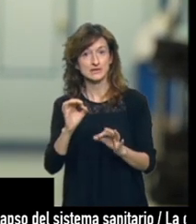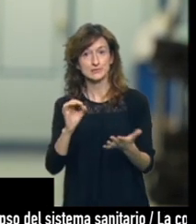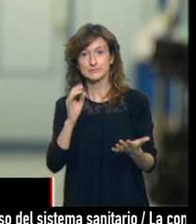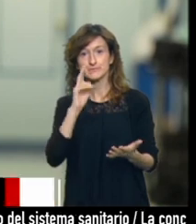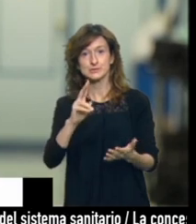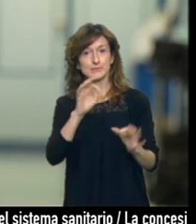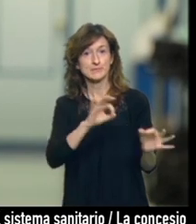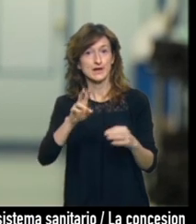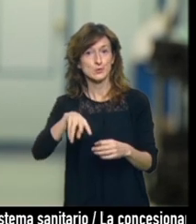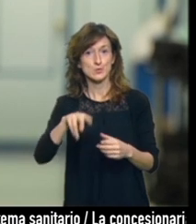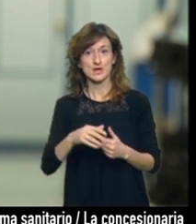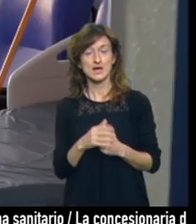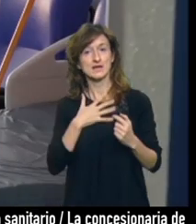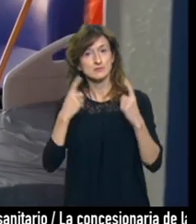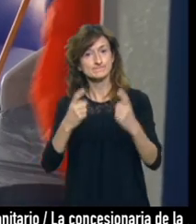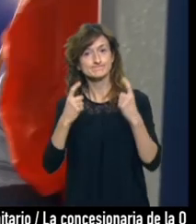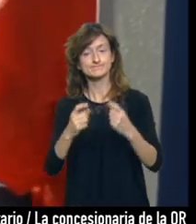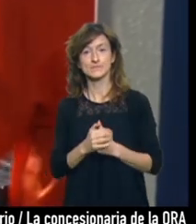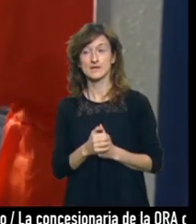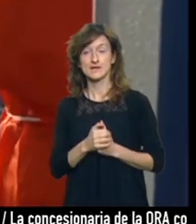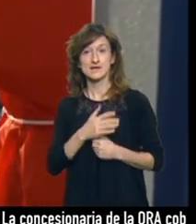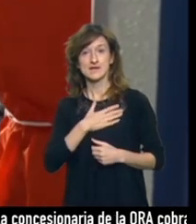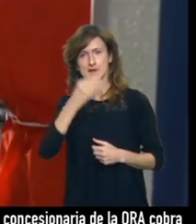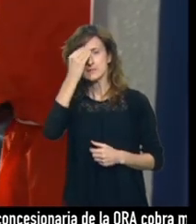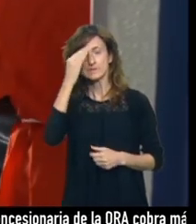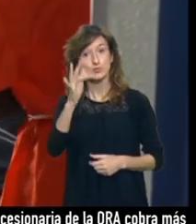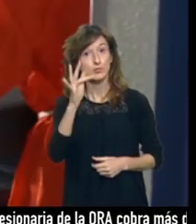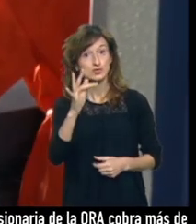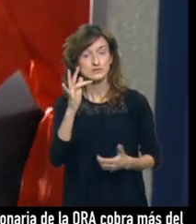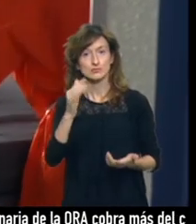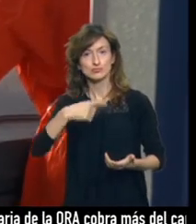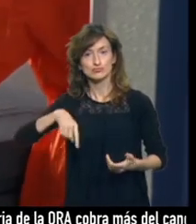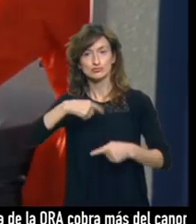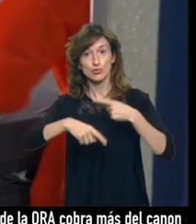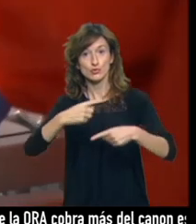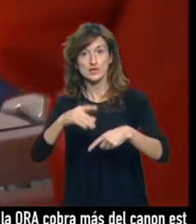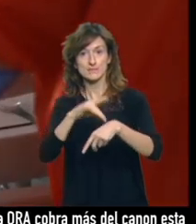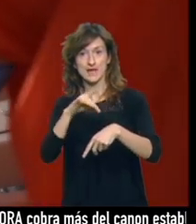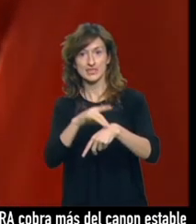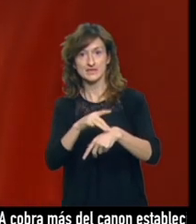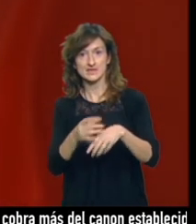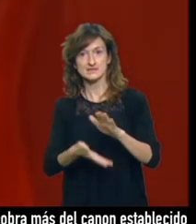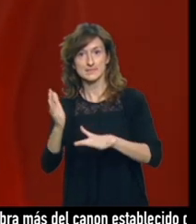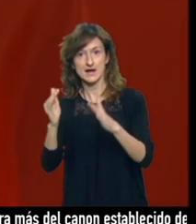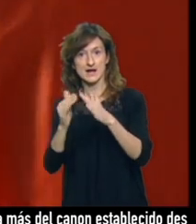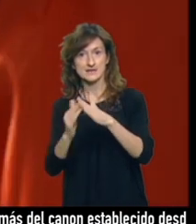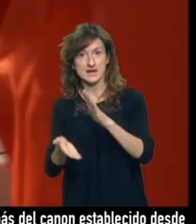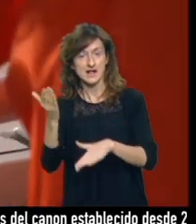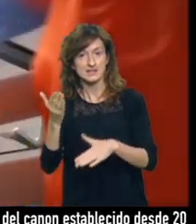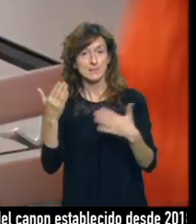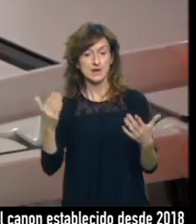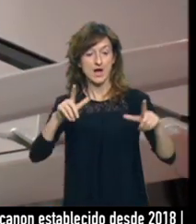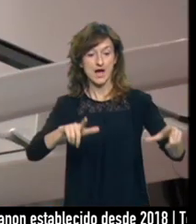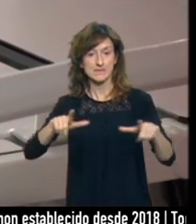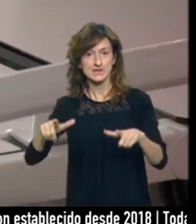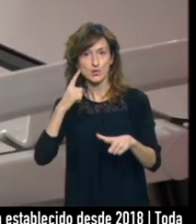preparados nunca. Se aferran al optimismo como pueden. Todos los días hay pacientes que vuelven a casa. Eso sí, cada